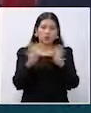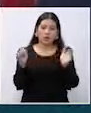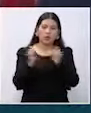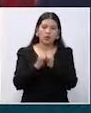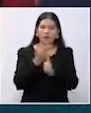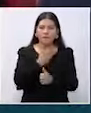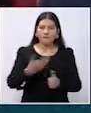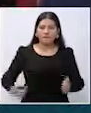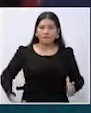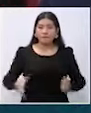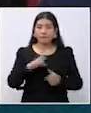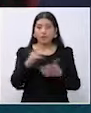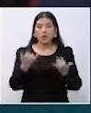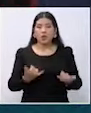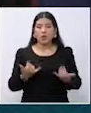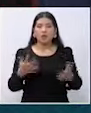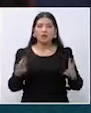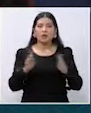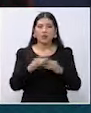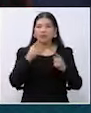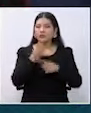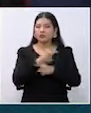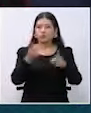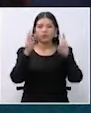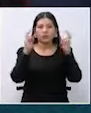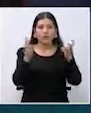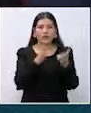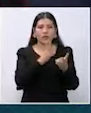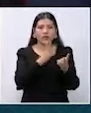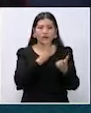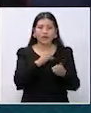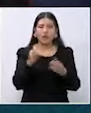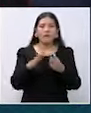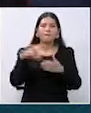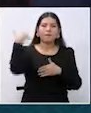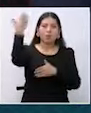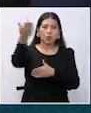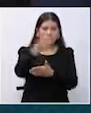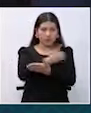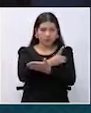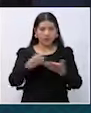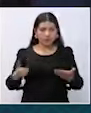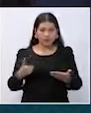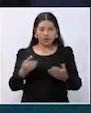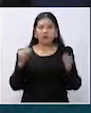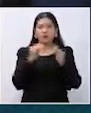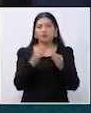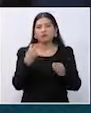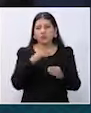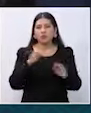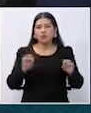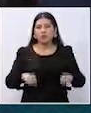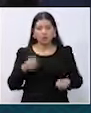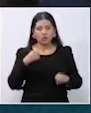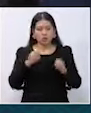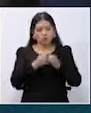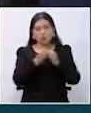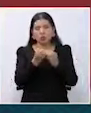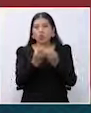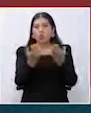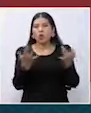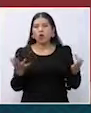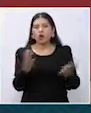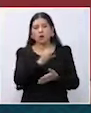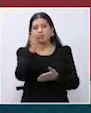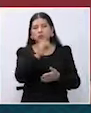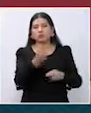de hoy y hemos reiterado de manera ya verbal. Entonces la próxima semana extremo ya estuviéramos teniendo el porcentaje del incremento salarial